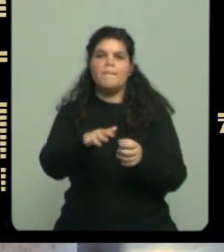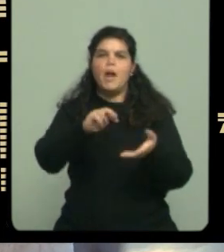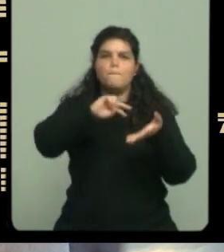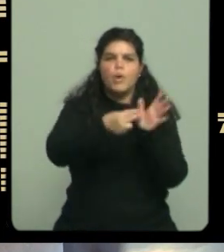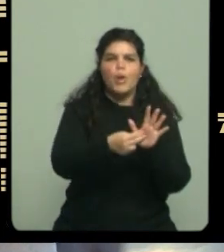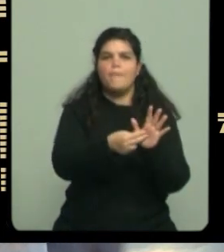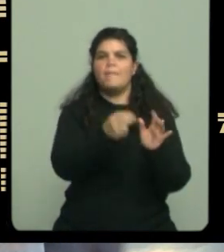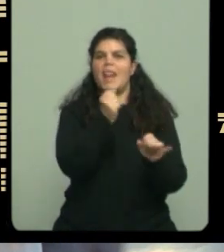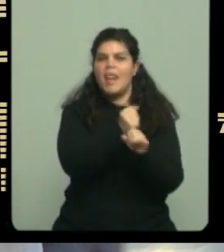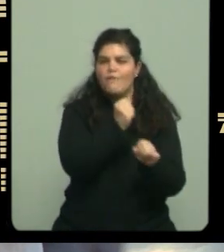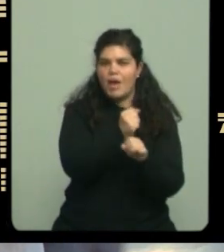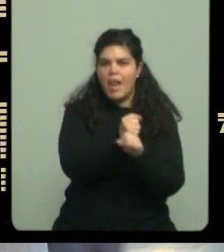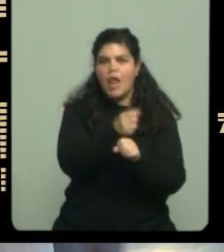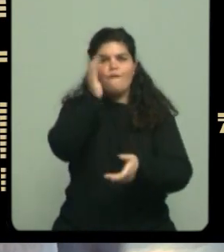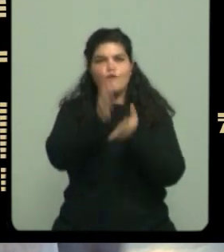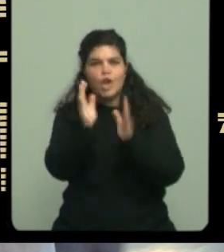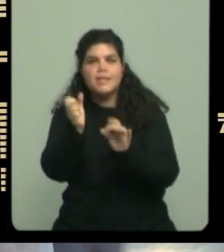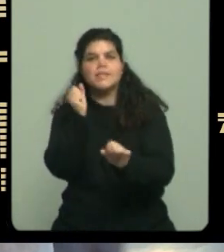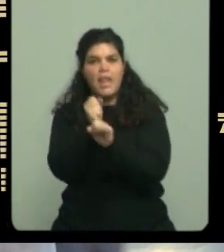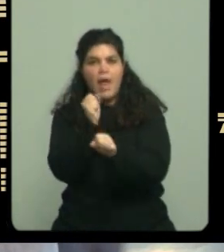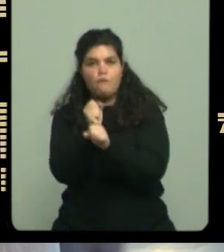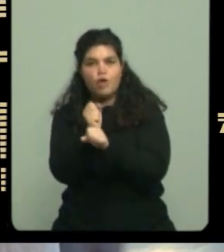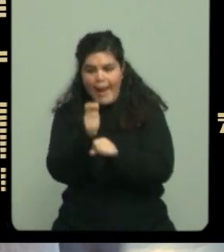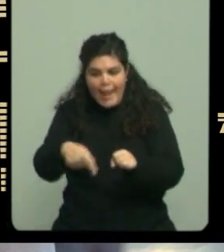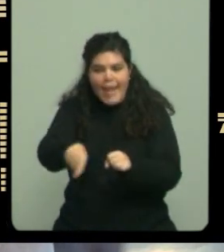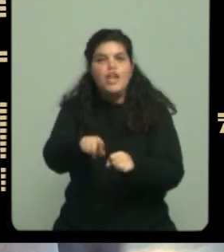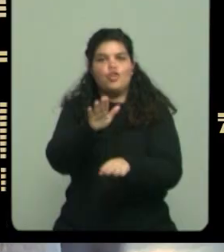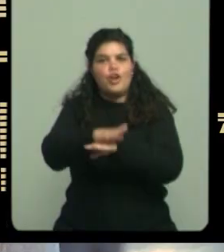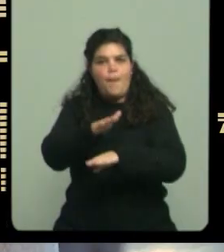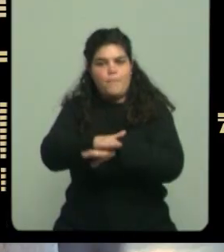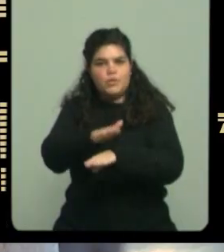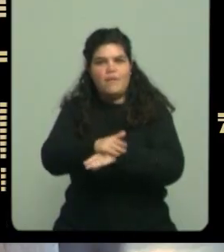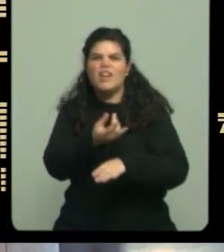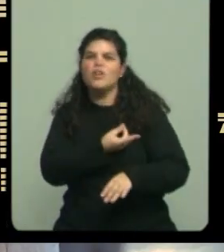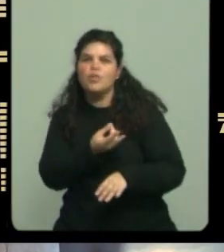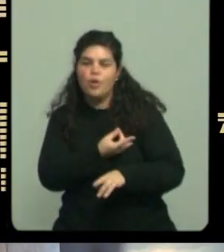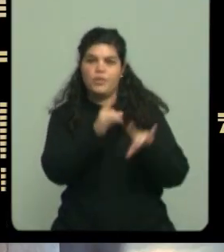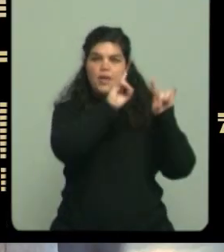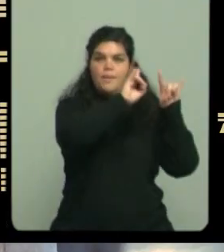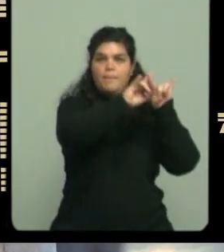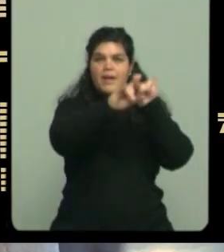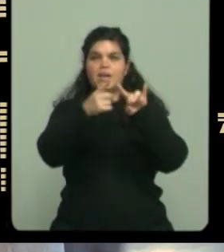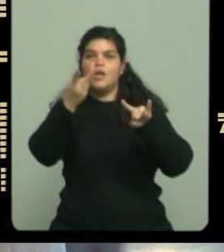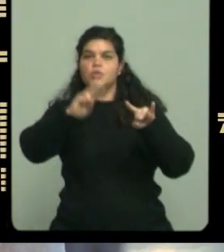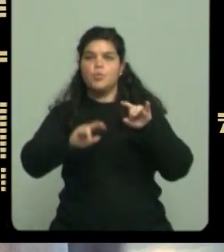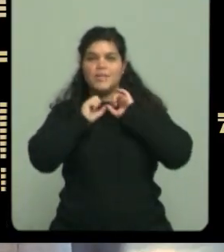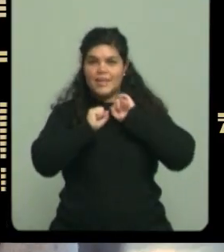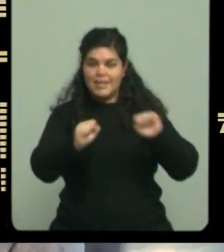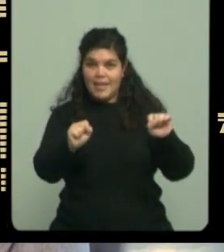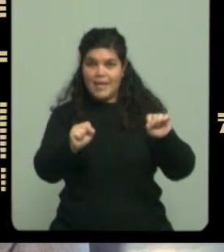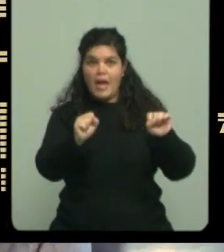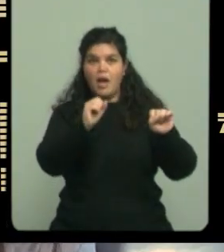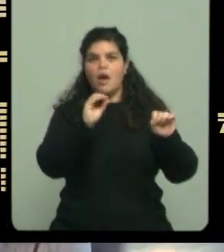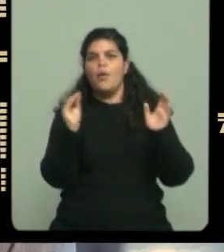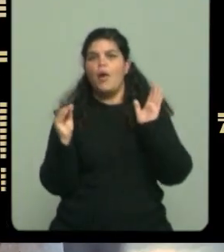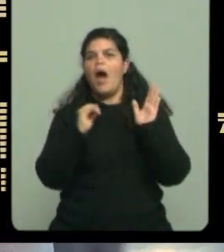conflictos laborales y lo que es la violencia laboral. Que también ahí en la página de la subsecretaría establece